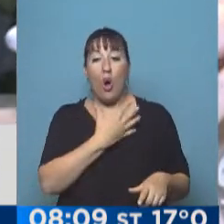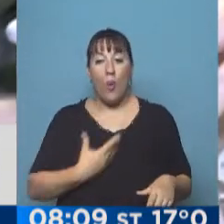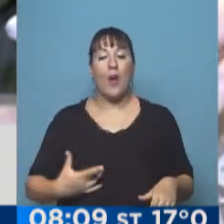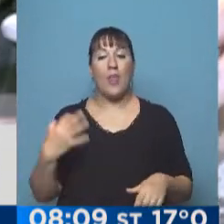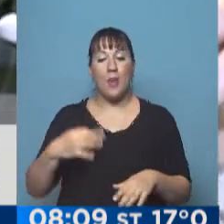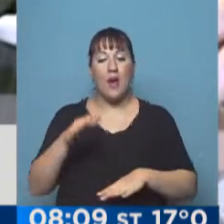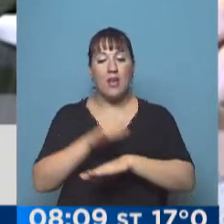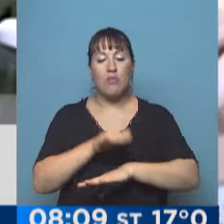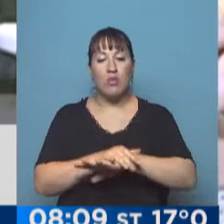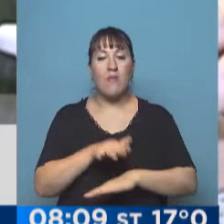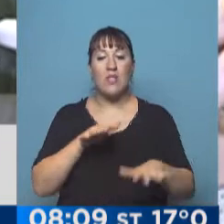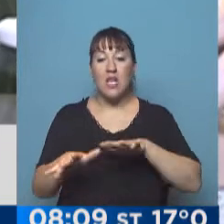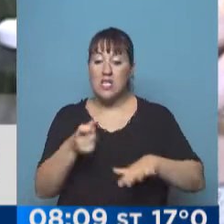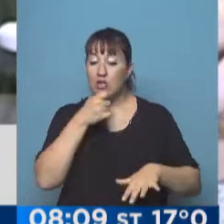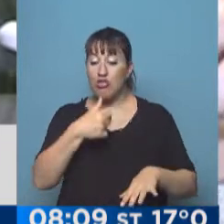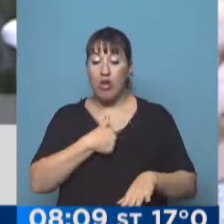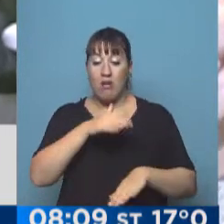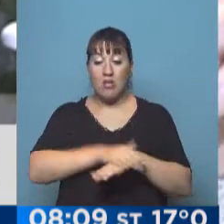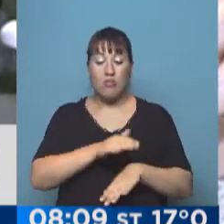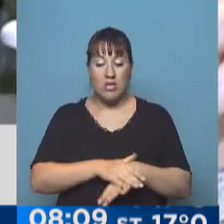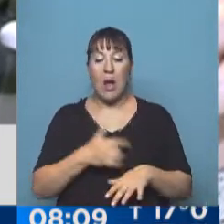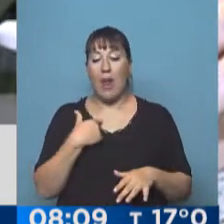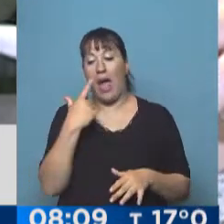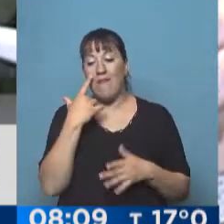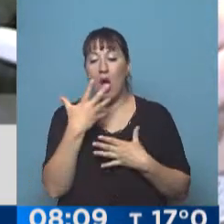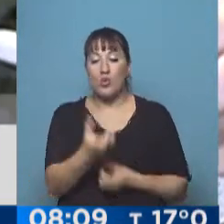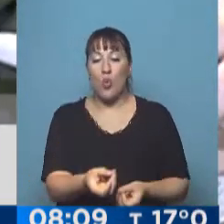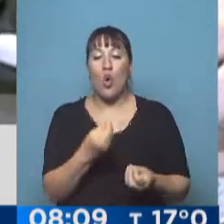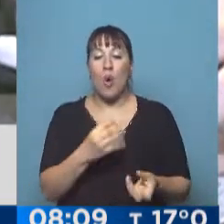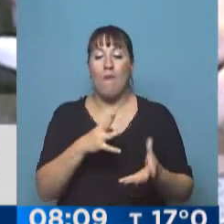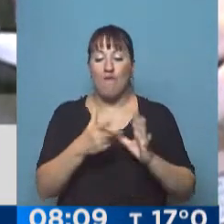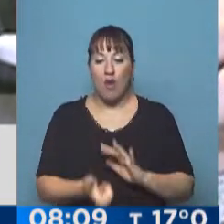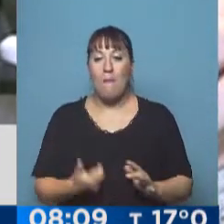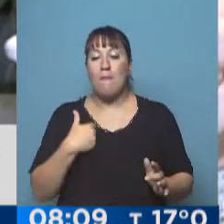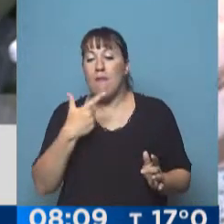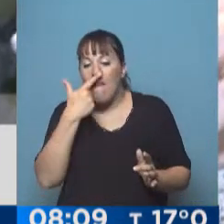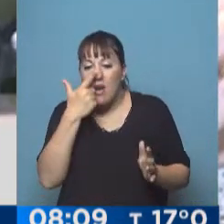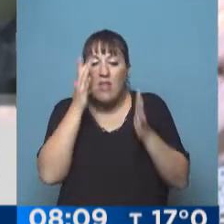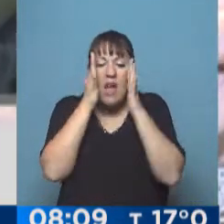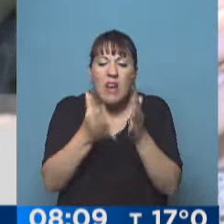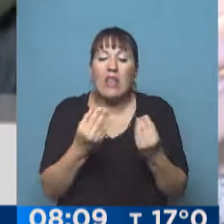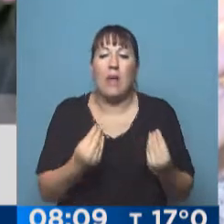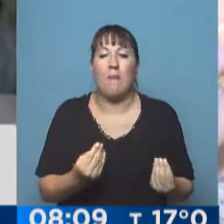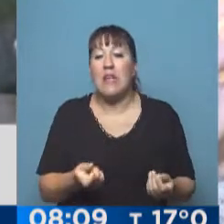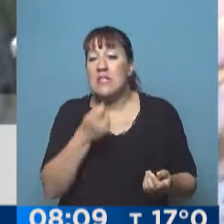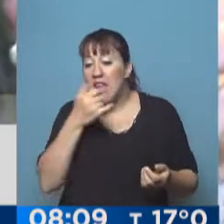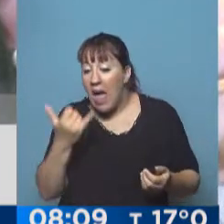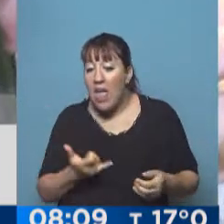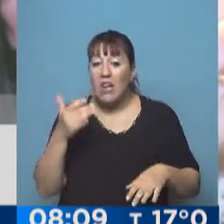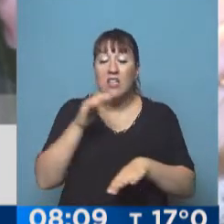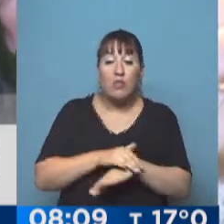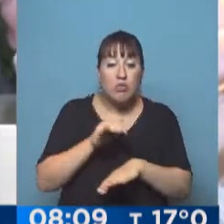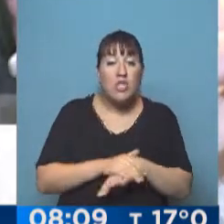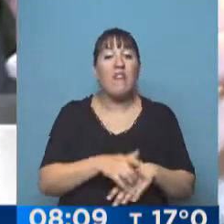hacer cargo de la situación si no estoy a cargo intentó colaborar de la mejor manera por lo menos interesando porque es lo que está sucediendo y en caso si hay responsables